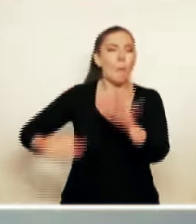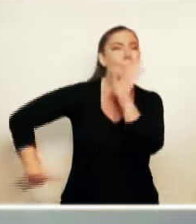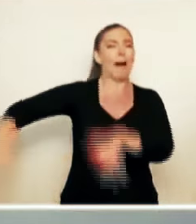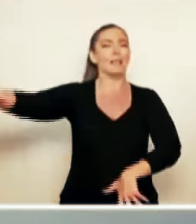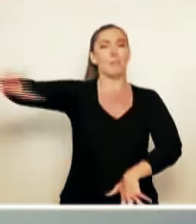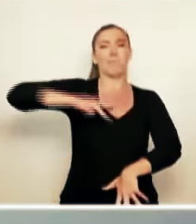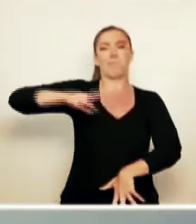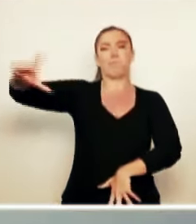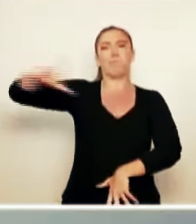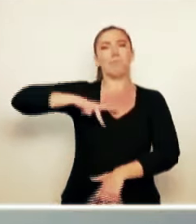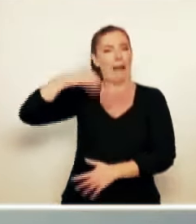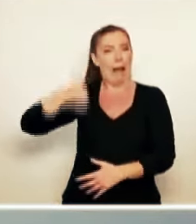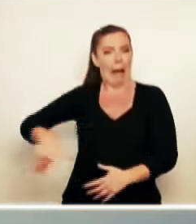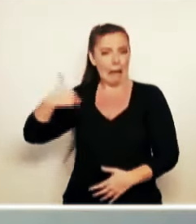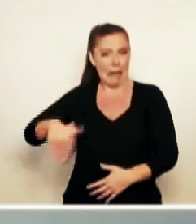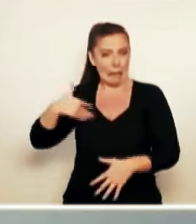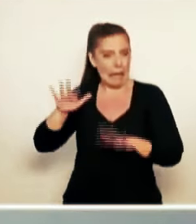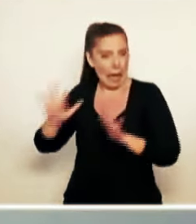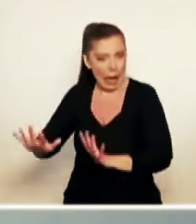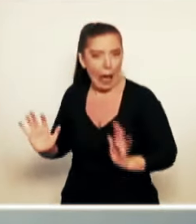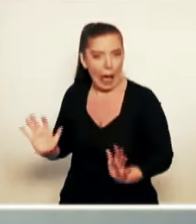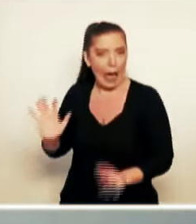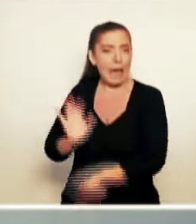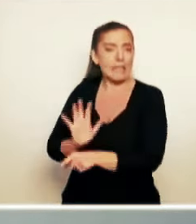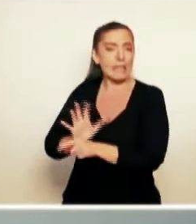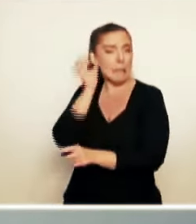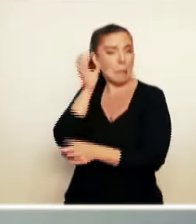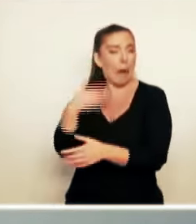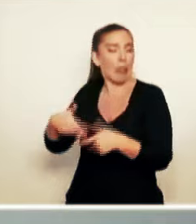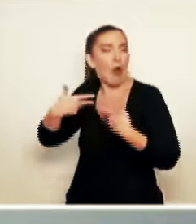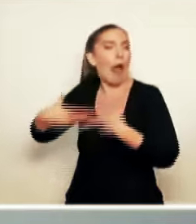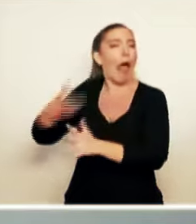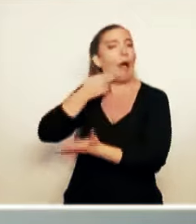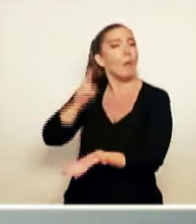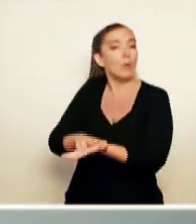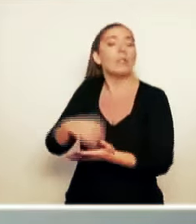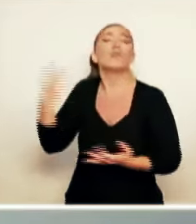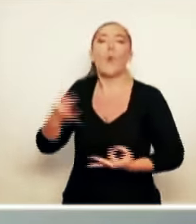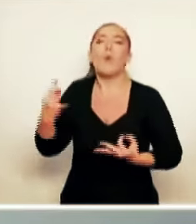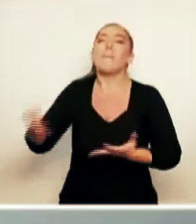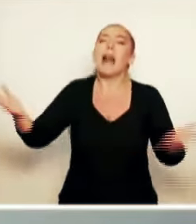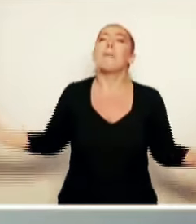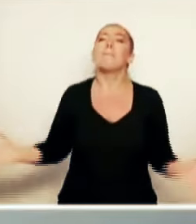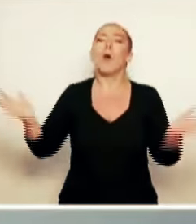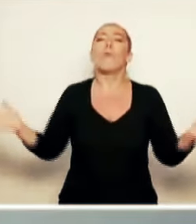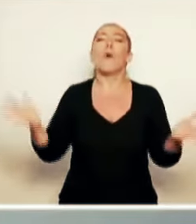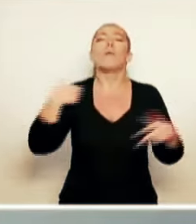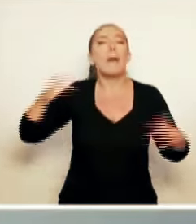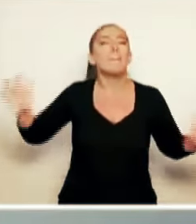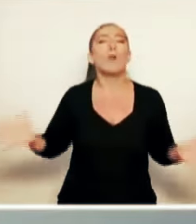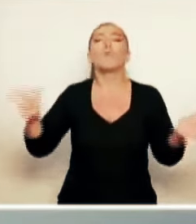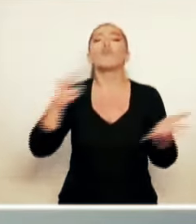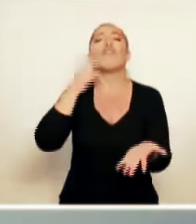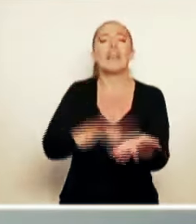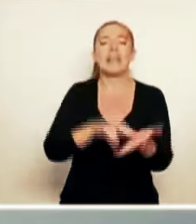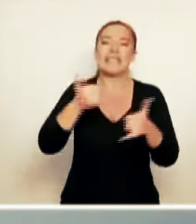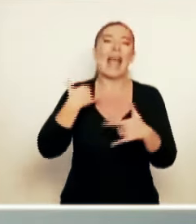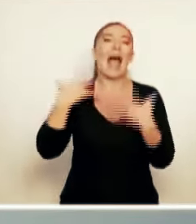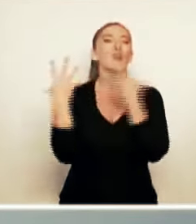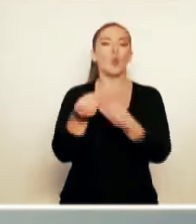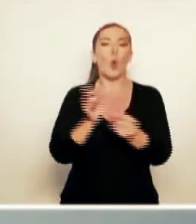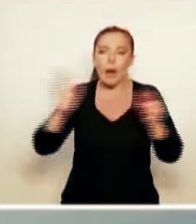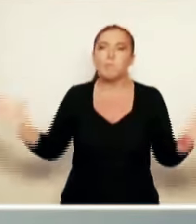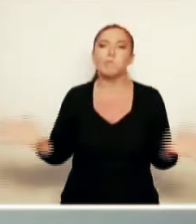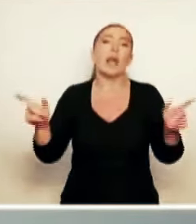Argentina tenga estas exenciones. Estuvo bien para promover, porque la promoción fiscal es eso, promueve, como